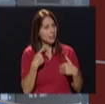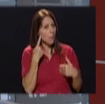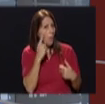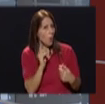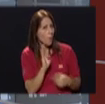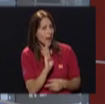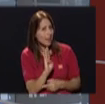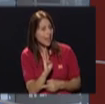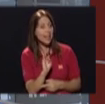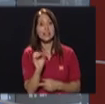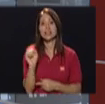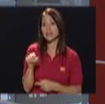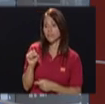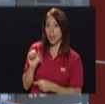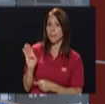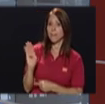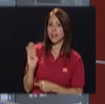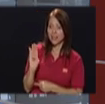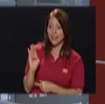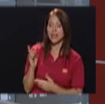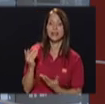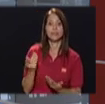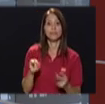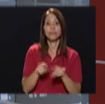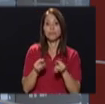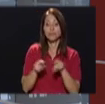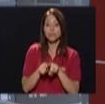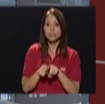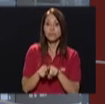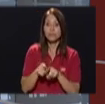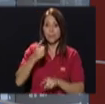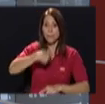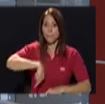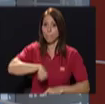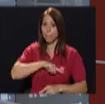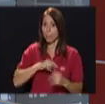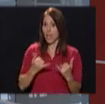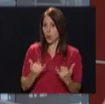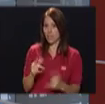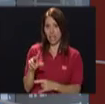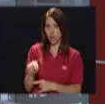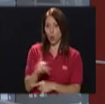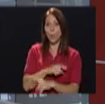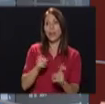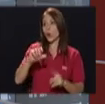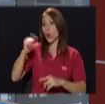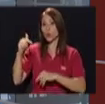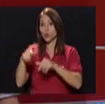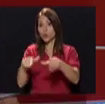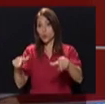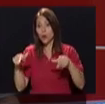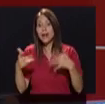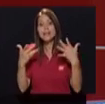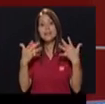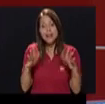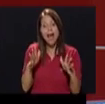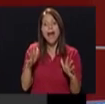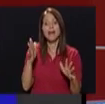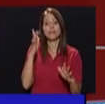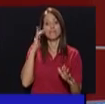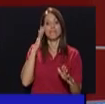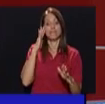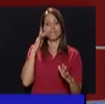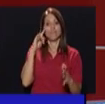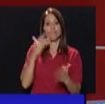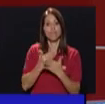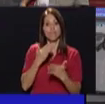por bacterias, parásitos? parásitos? Sí, pero también nosotros ahorita no, pero en otros lados sí se ha documentado